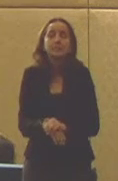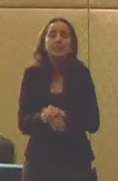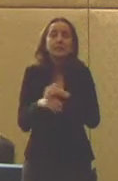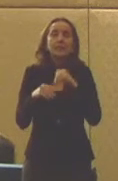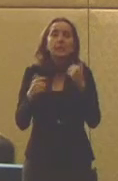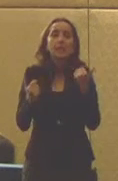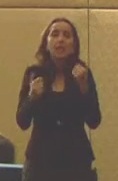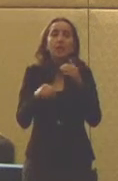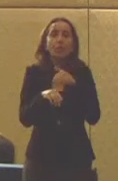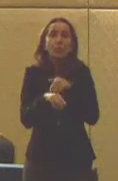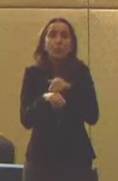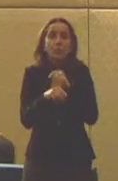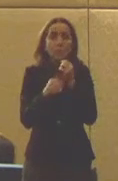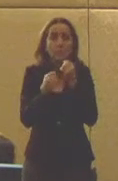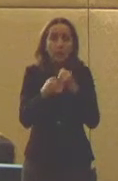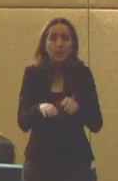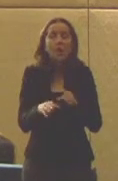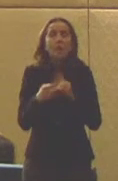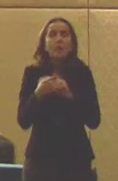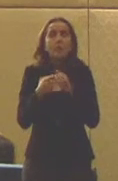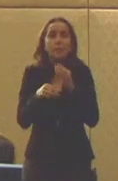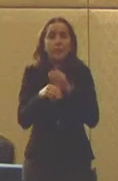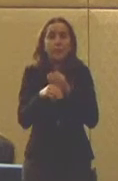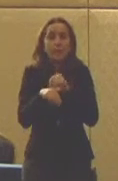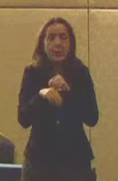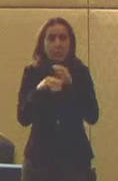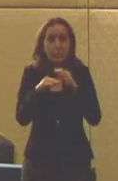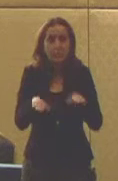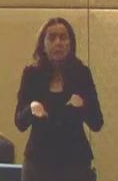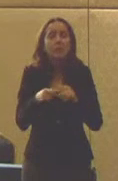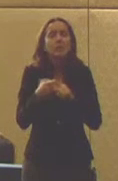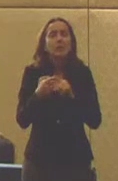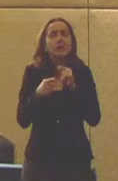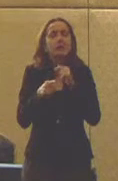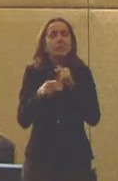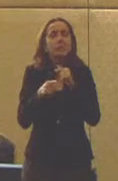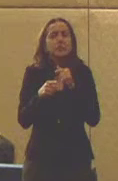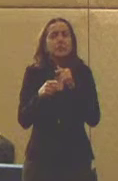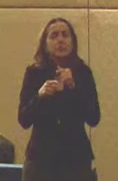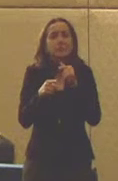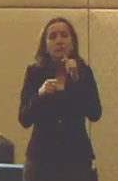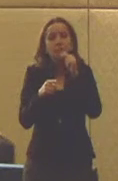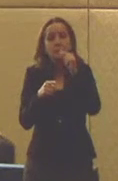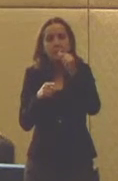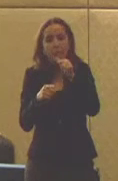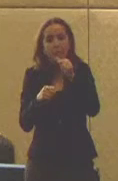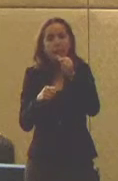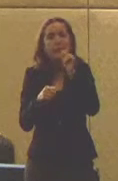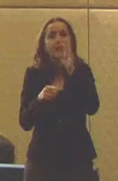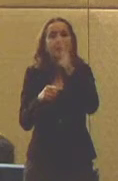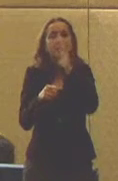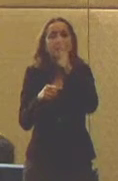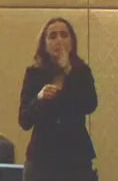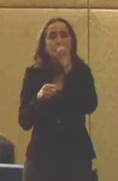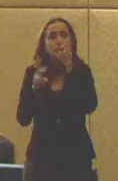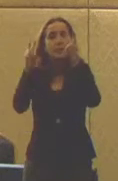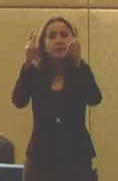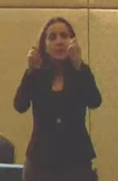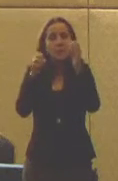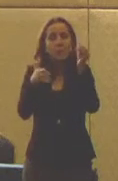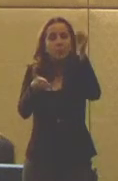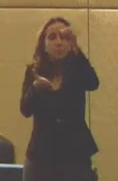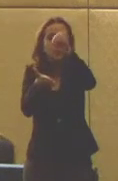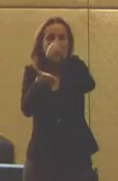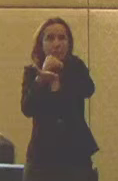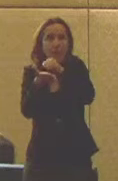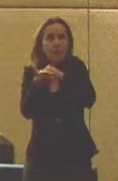concluir, como les decía, un primer hallazgo que llama la atención es, le hemos apuntado bastante bien a incorporar la gestión